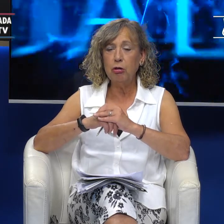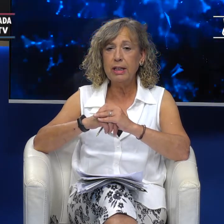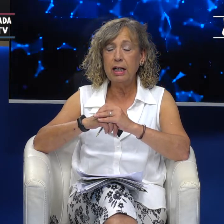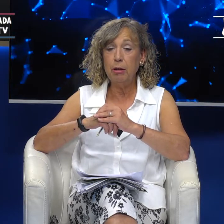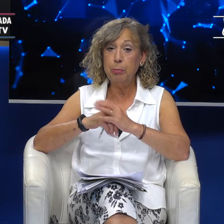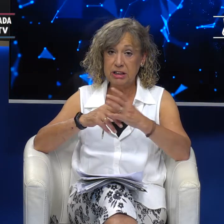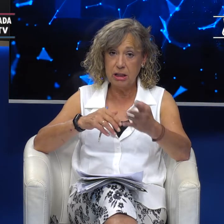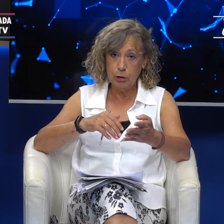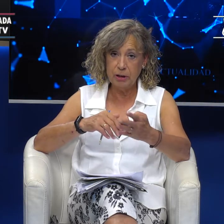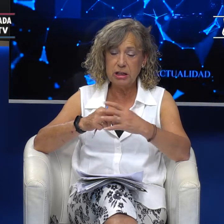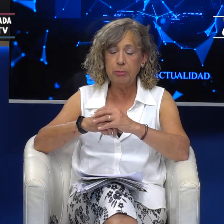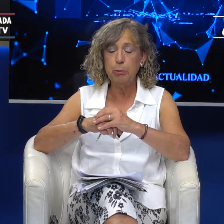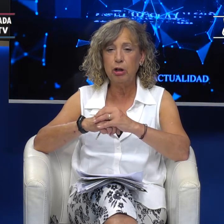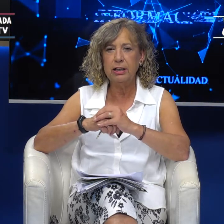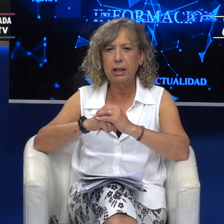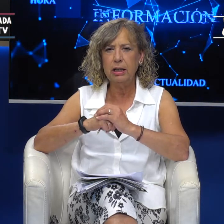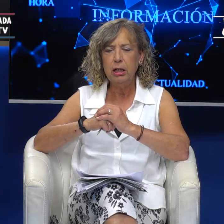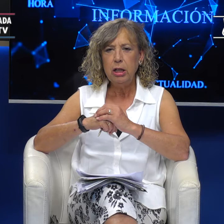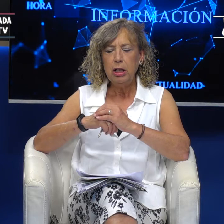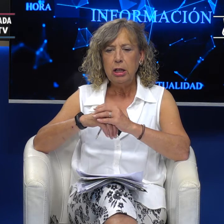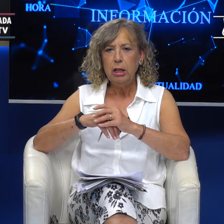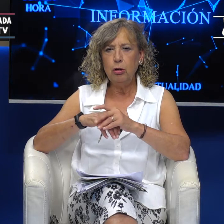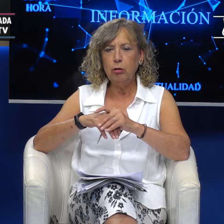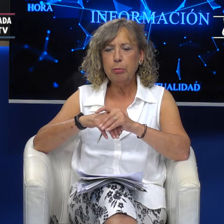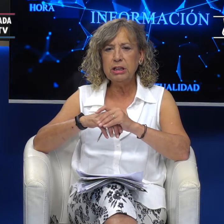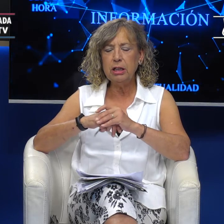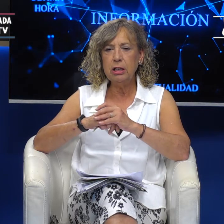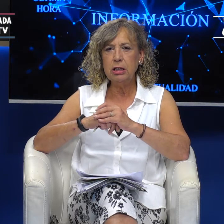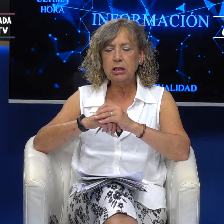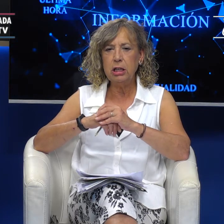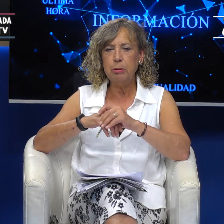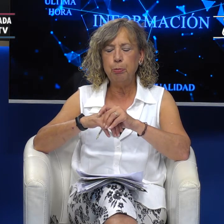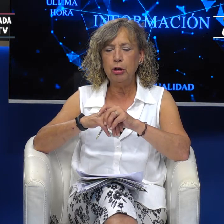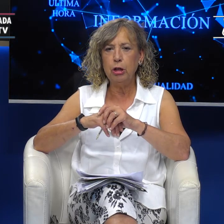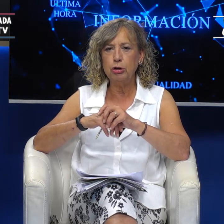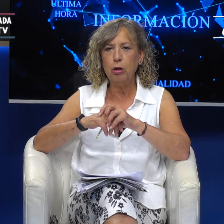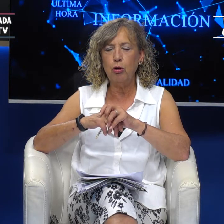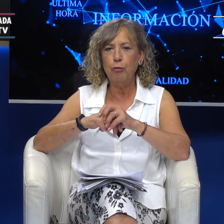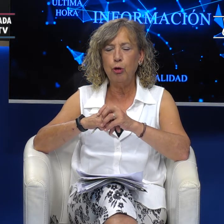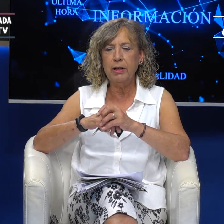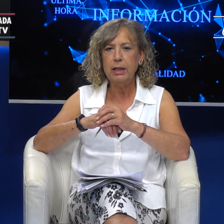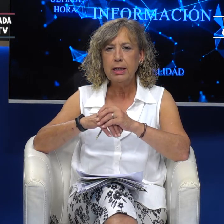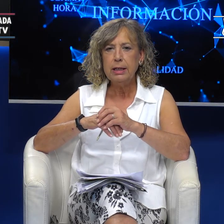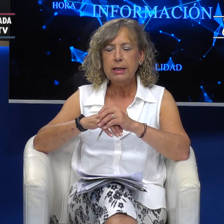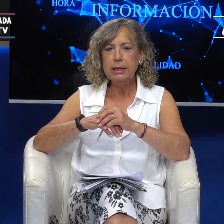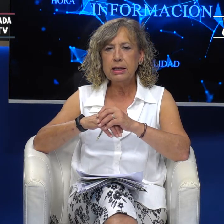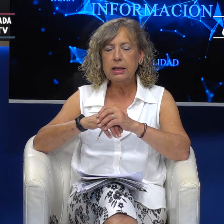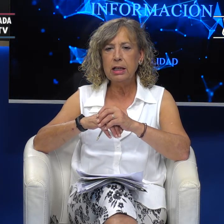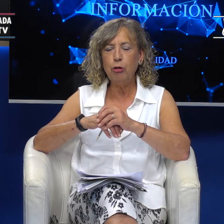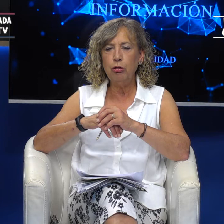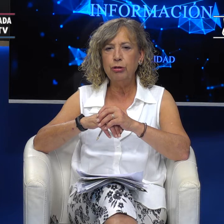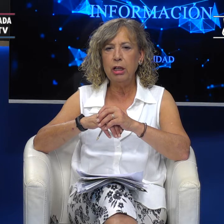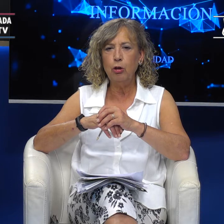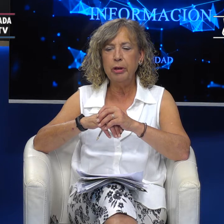de la vi presidido precisamente por el lendakari y con los representantes políticos que lo conforman desde el